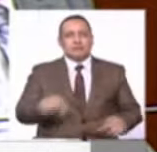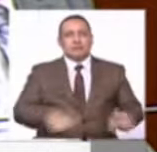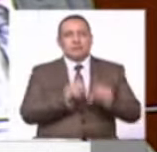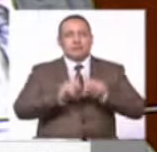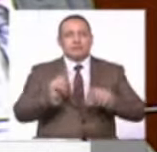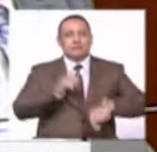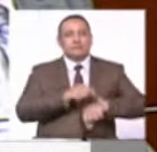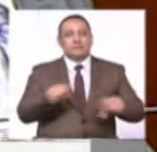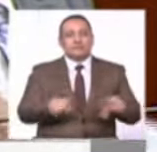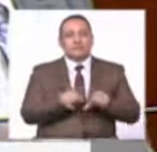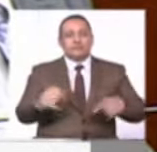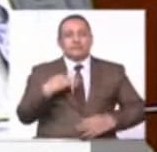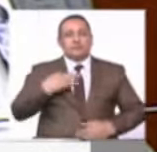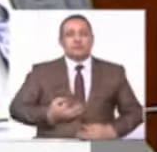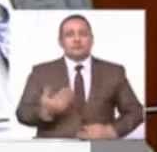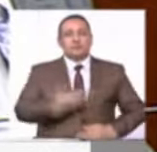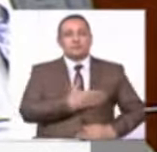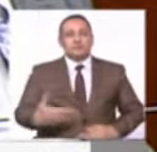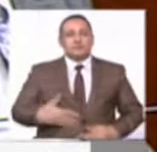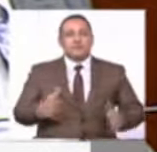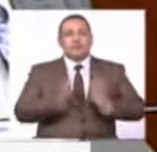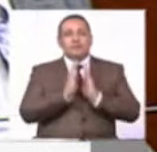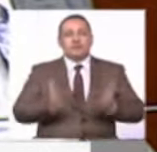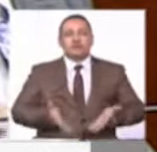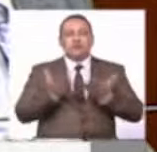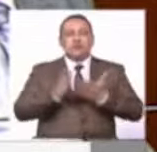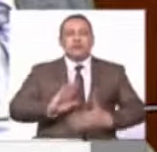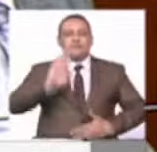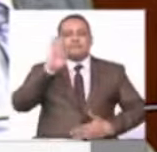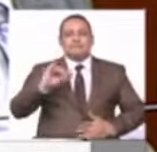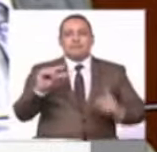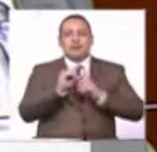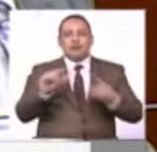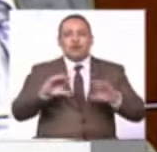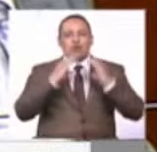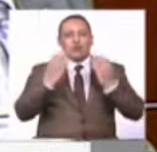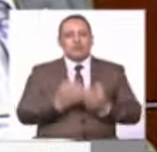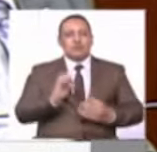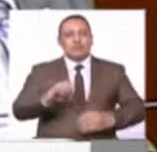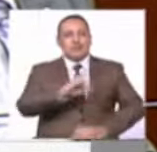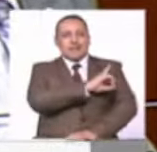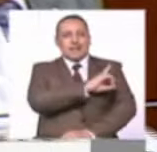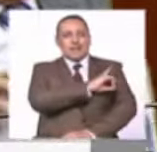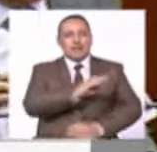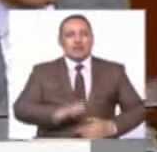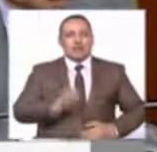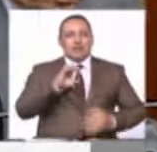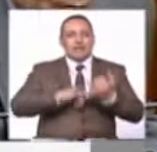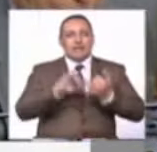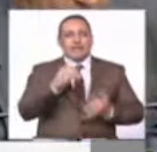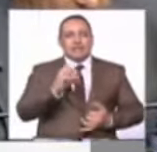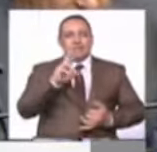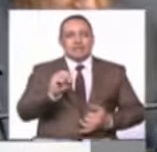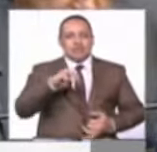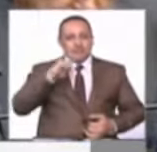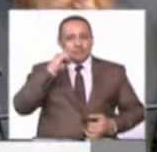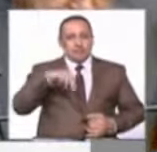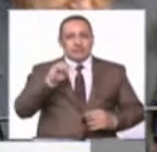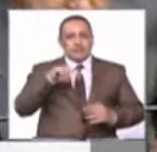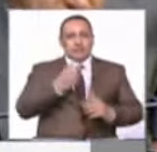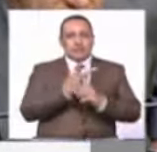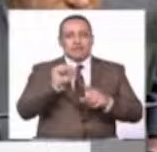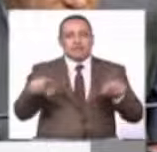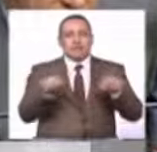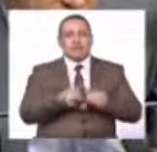esta etapa señor presidente Solicito se le ceda el uso de la palabra al congresista delegado señor esdra Ricardo Medina minaya a